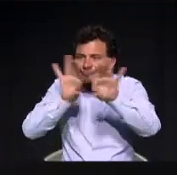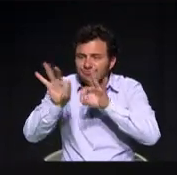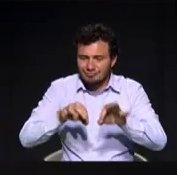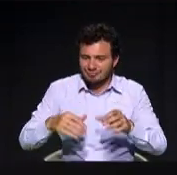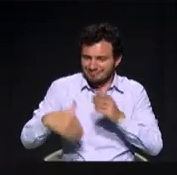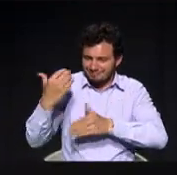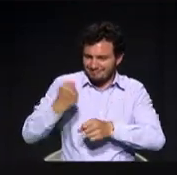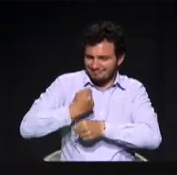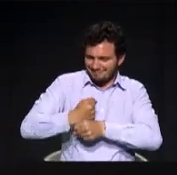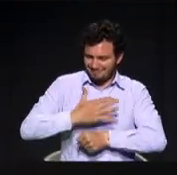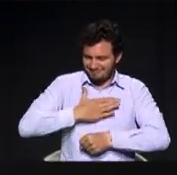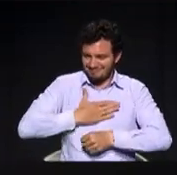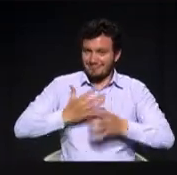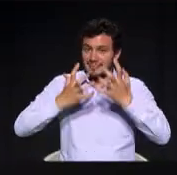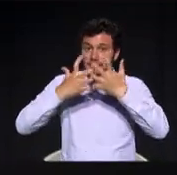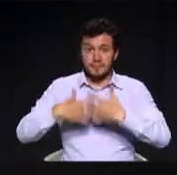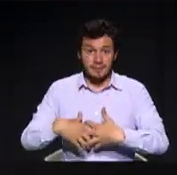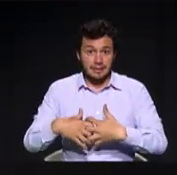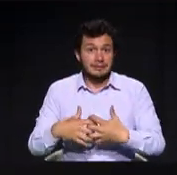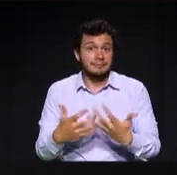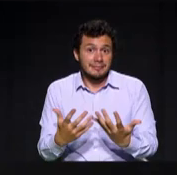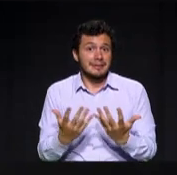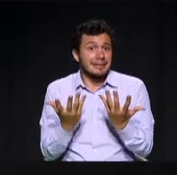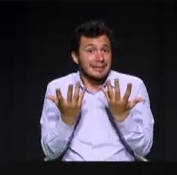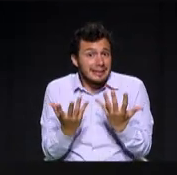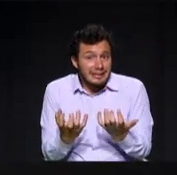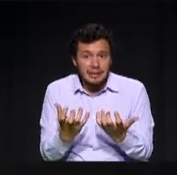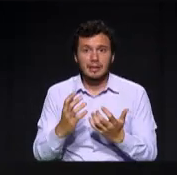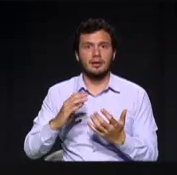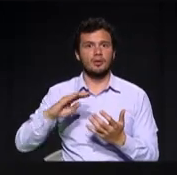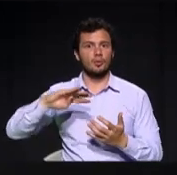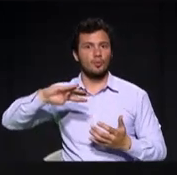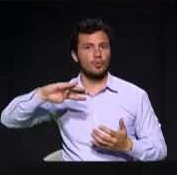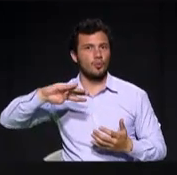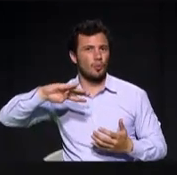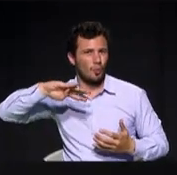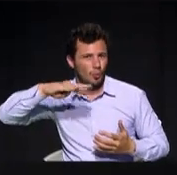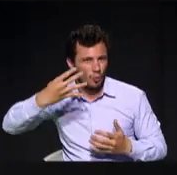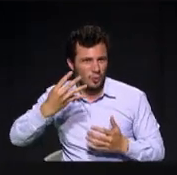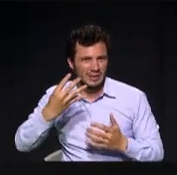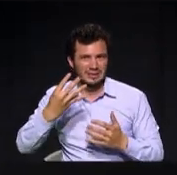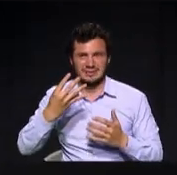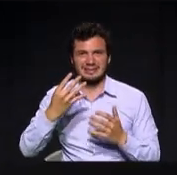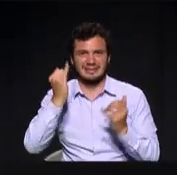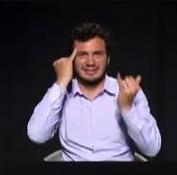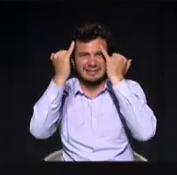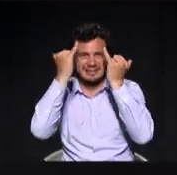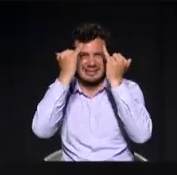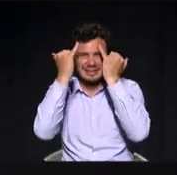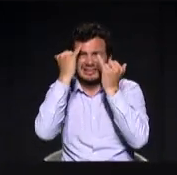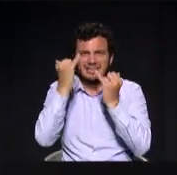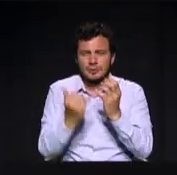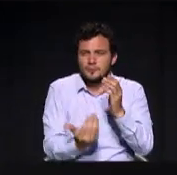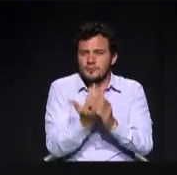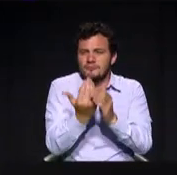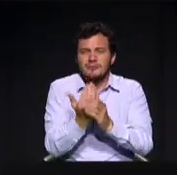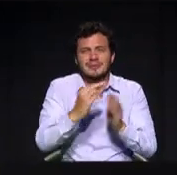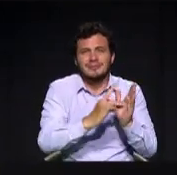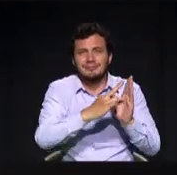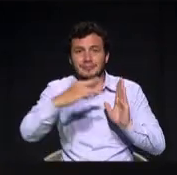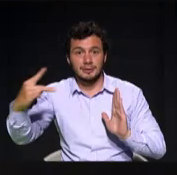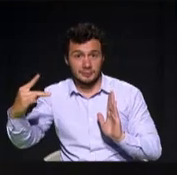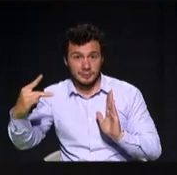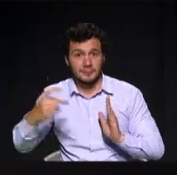cuarta revolución industrial a través de las alianzas interinstitucionales y las alianzas público-privadas ampliaremos la